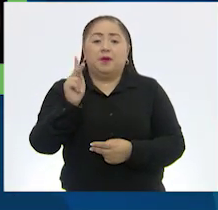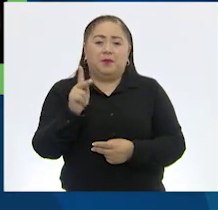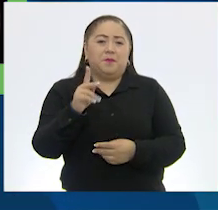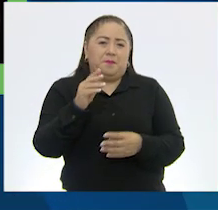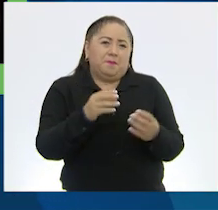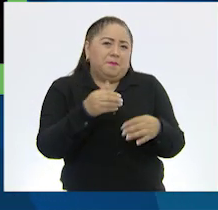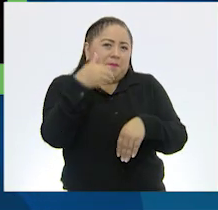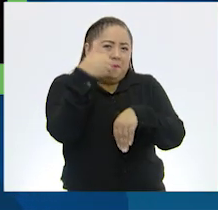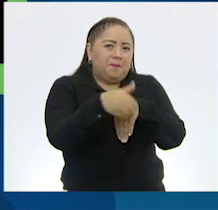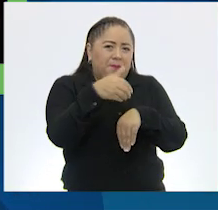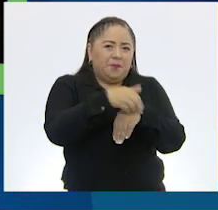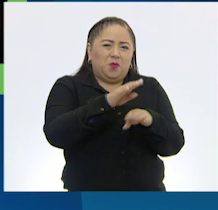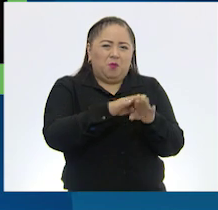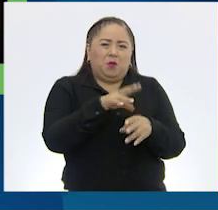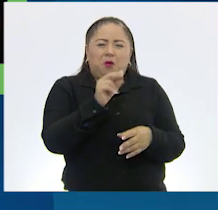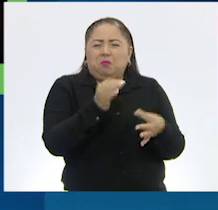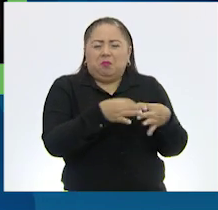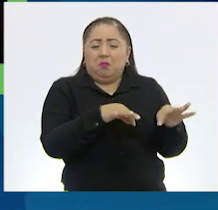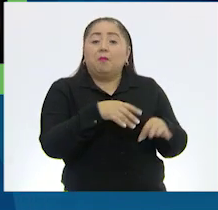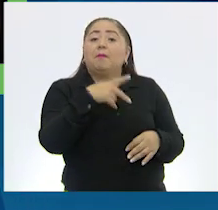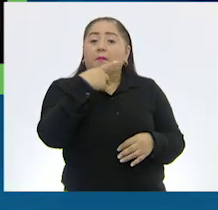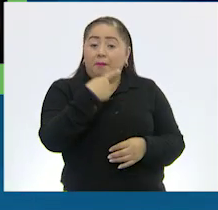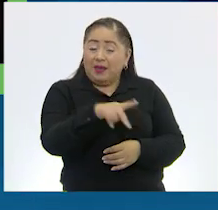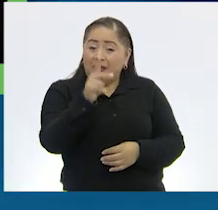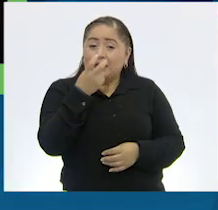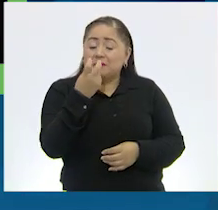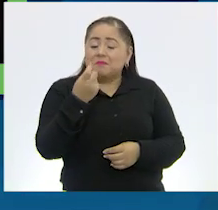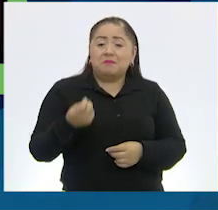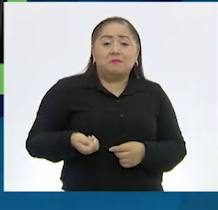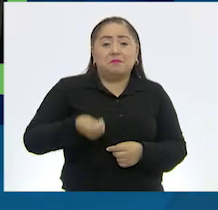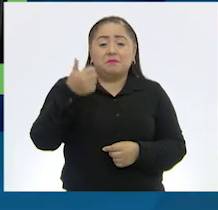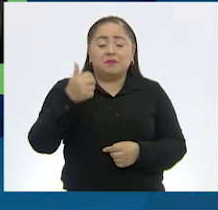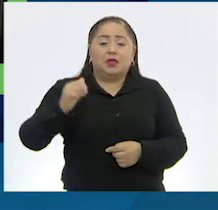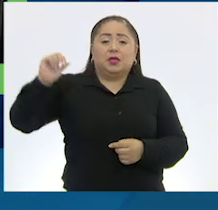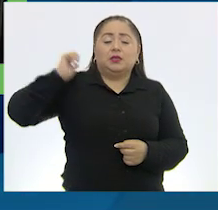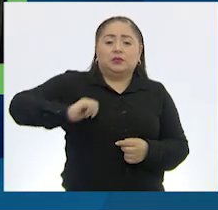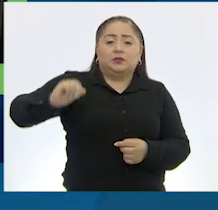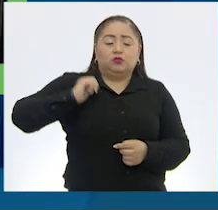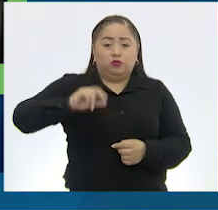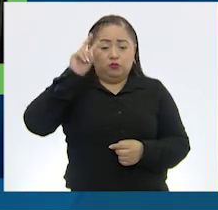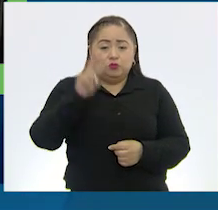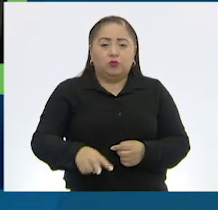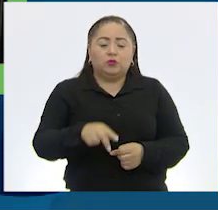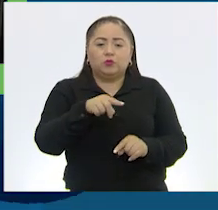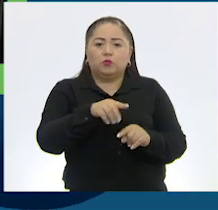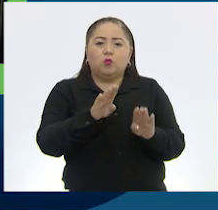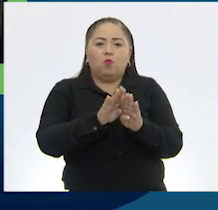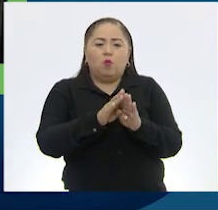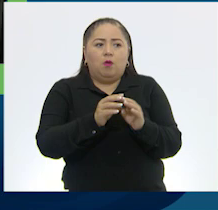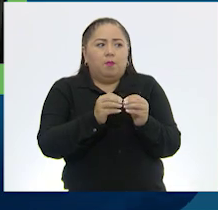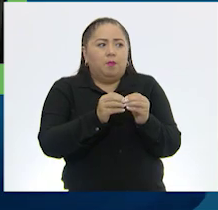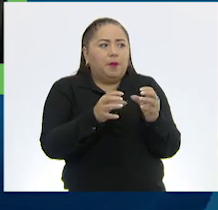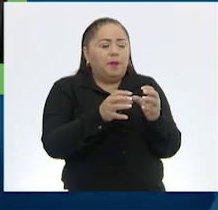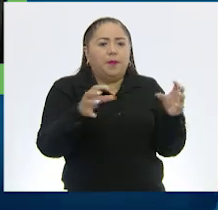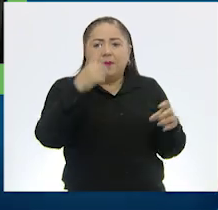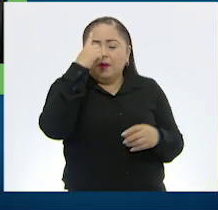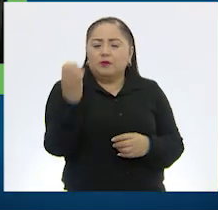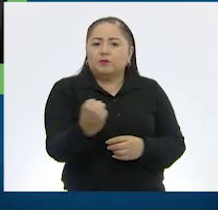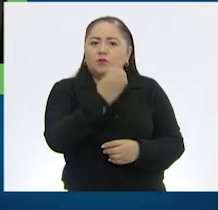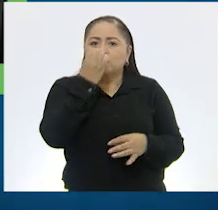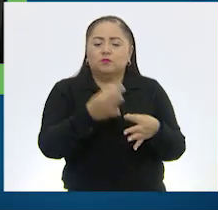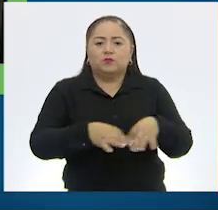eran no es significativo, pero era la primera vez en el siglo que realmente estaba multiplicándose la